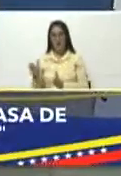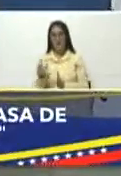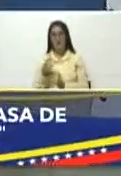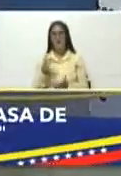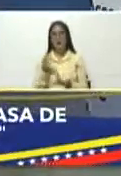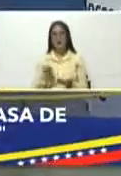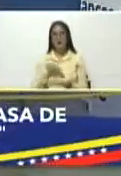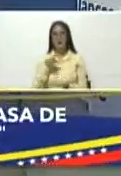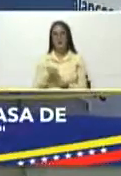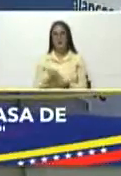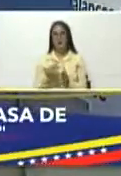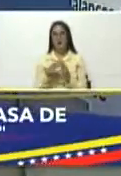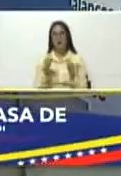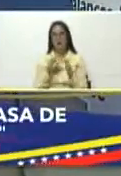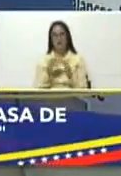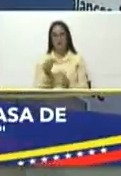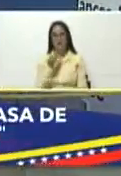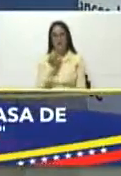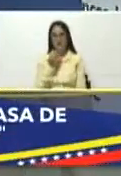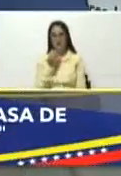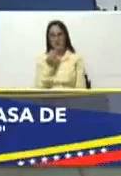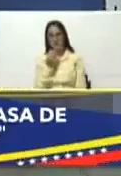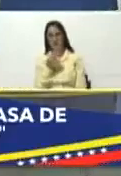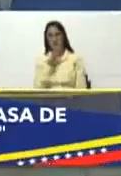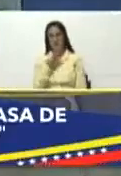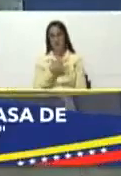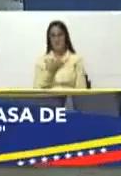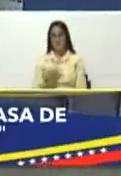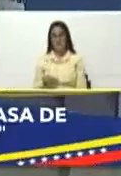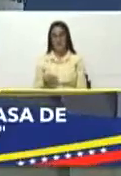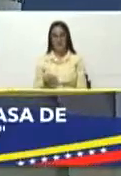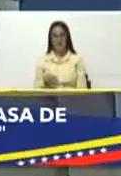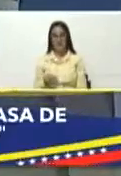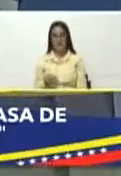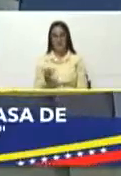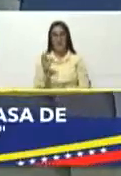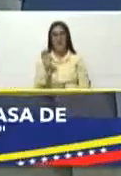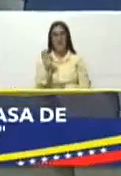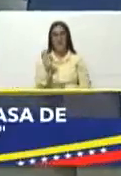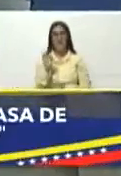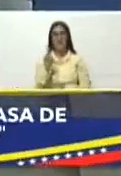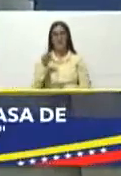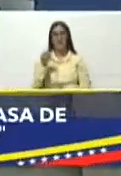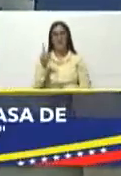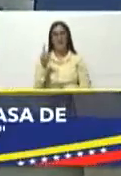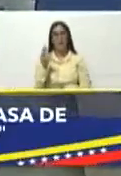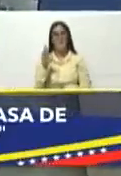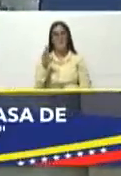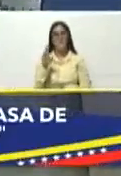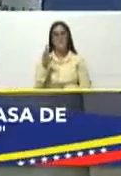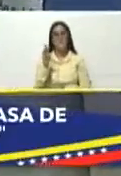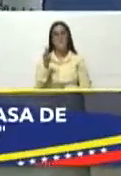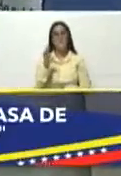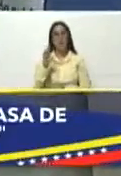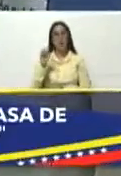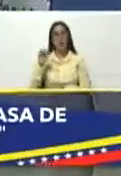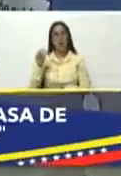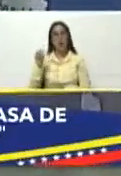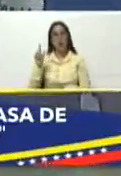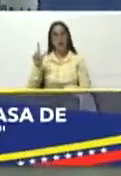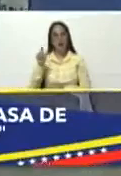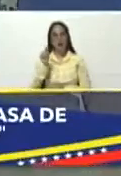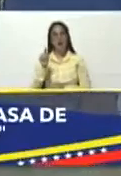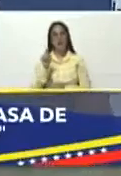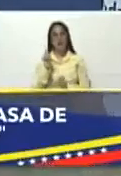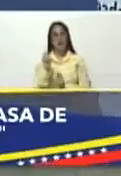nacional. Todas nuestras casas de alimentación, aquí está nuestro presidente de Fundaproal, nuestro compañero Pedro Meléndez, ¿verdad?, que ya tiene esa tarea, tienen que